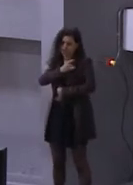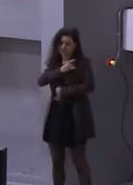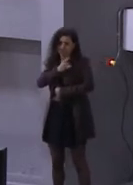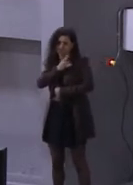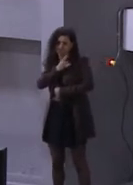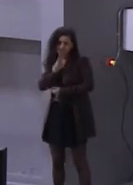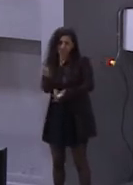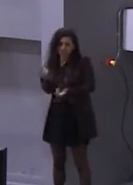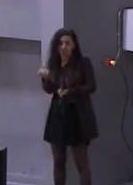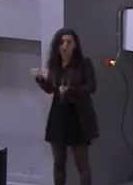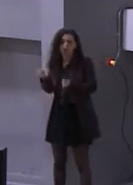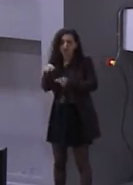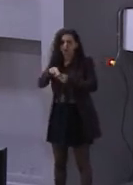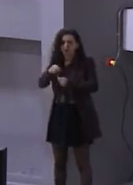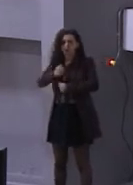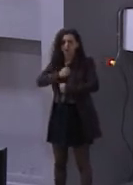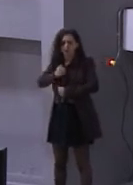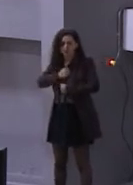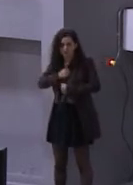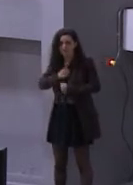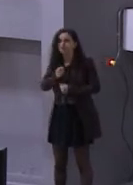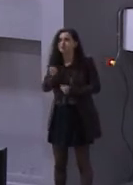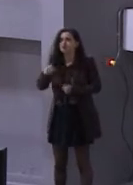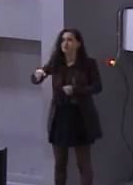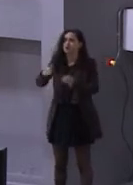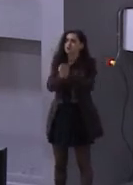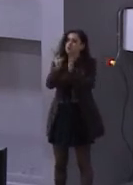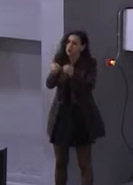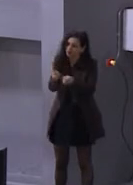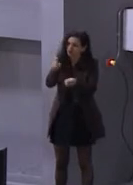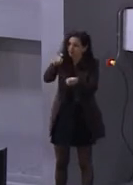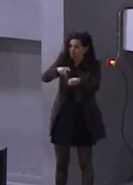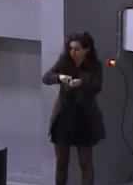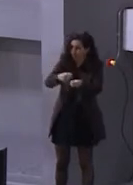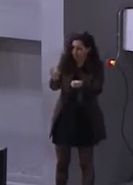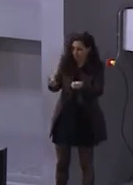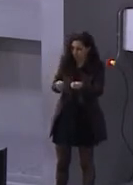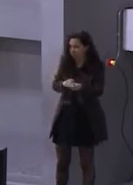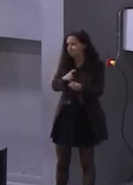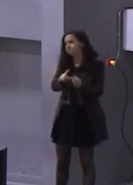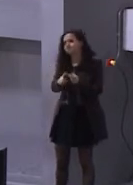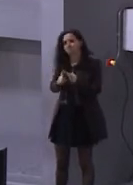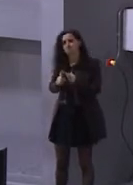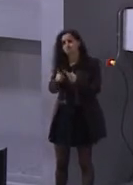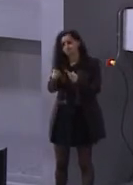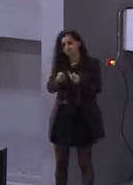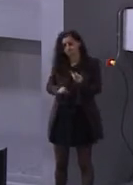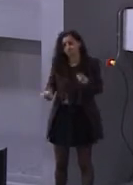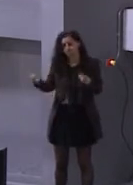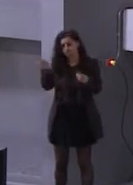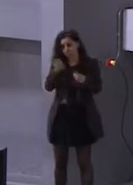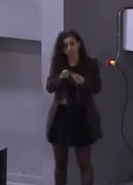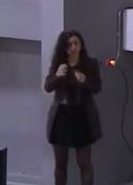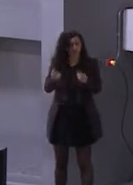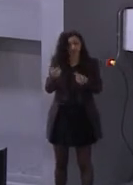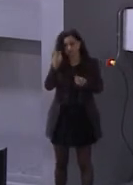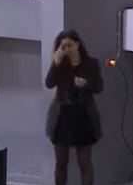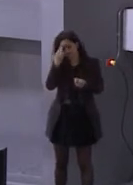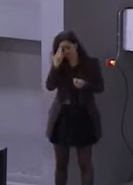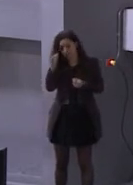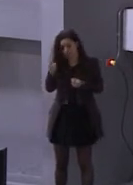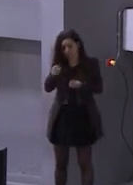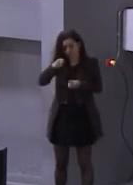propios? Pues las matrículas de ustedes hacen parte de esos recursos propios, muy importante, aunque pues obviamente sabemos que